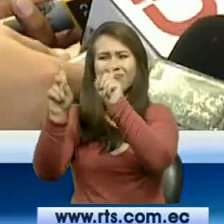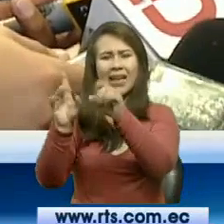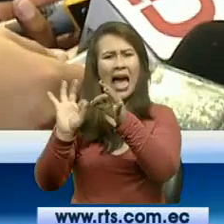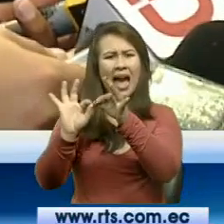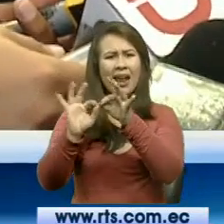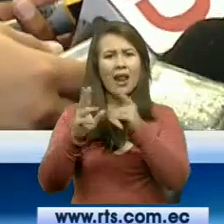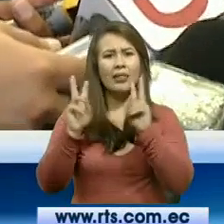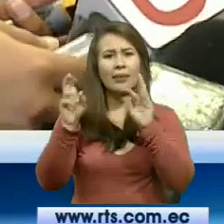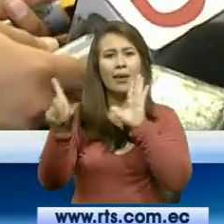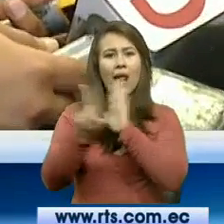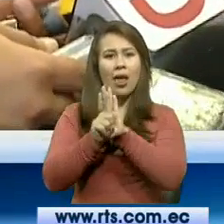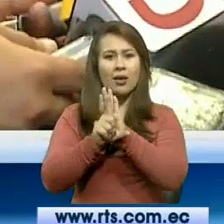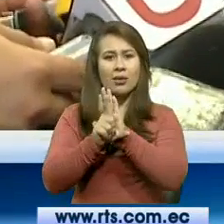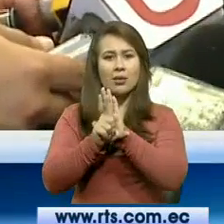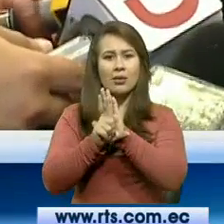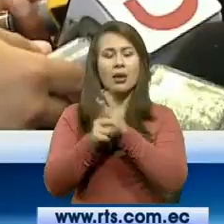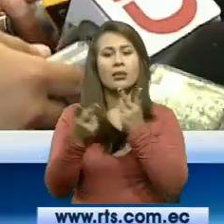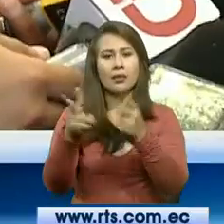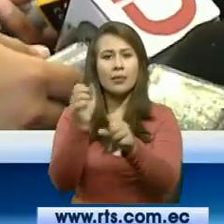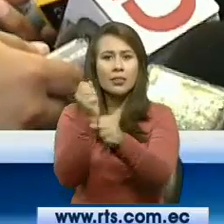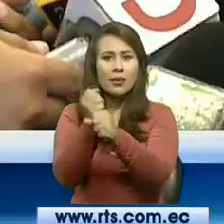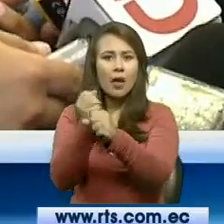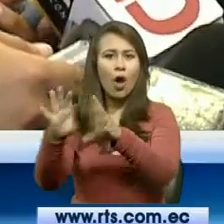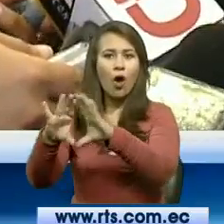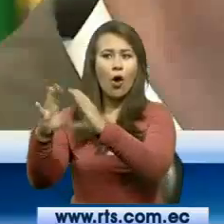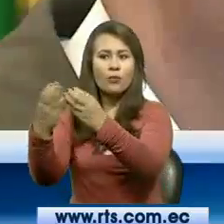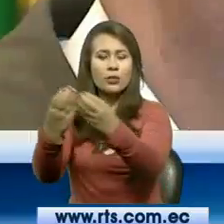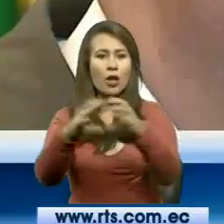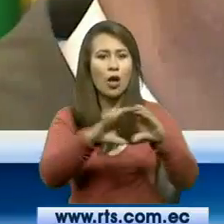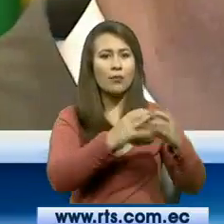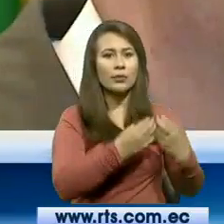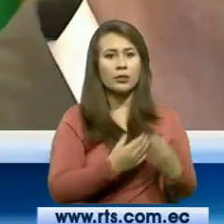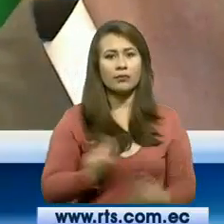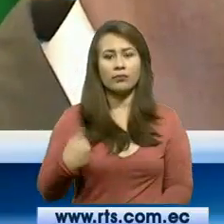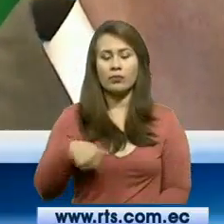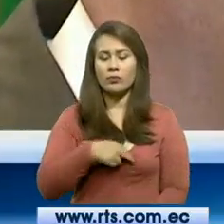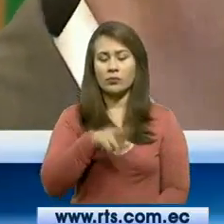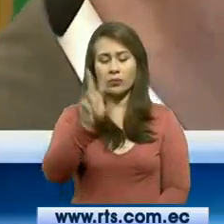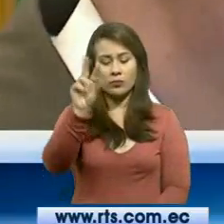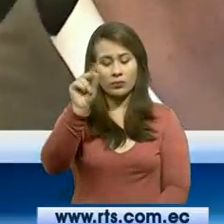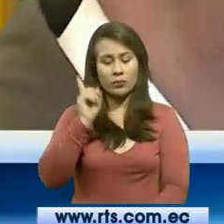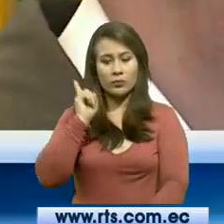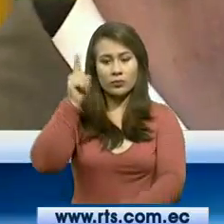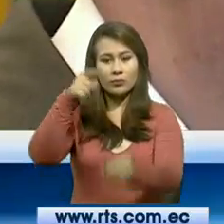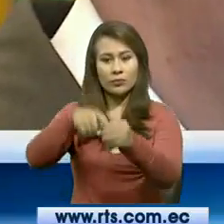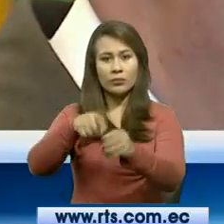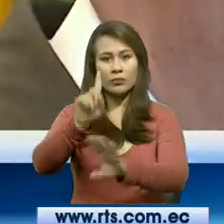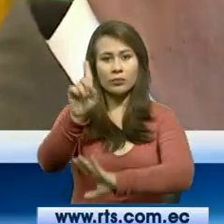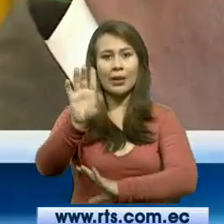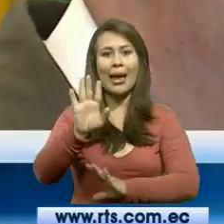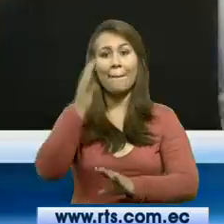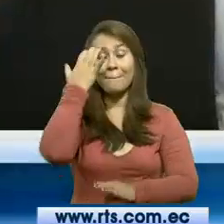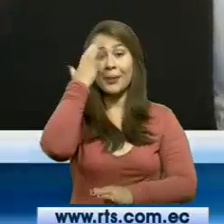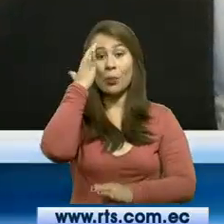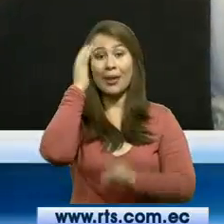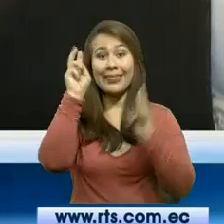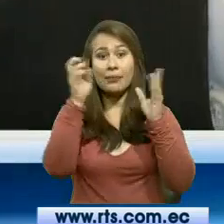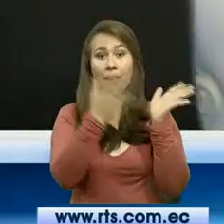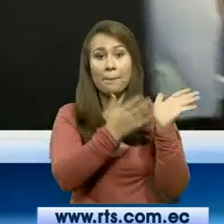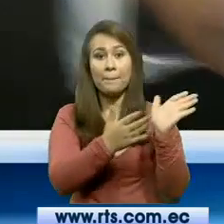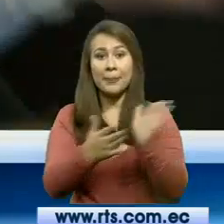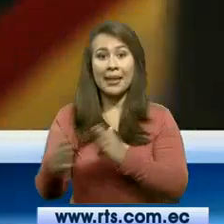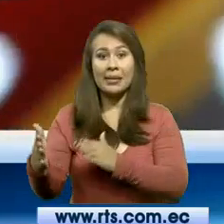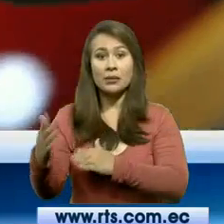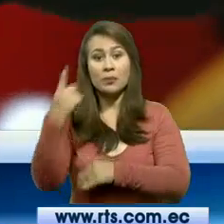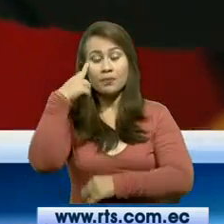reformarse ya en las leyes y en el trabajo de las comisiones permanentes. Una de las preocupaciones sobre este tema tiene que ver con los plazos para ejecutar